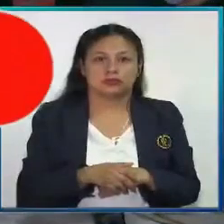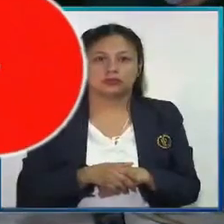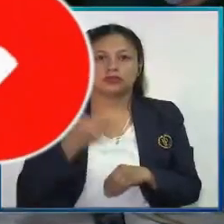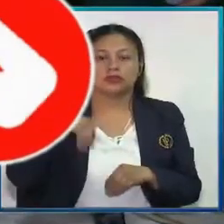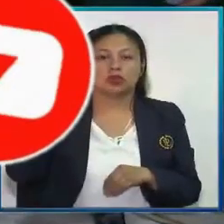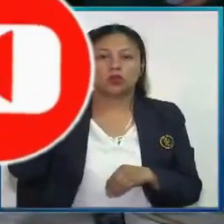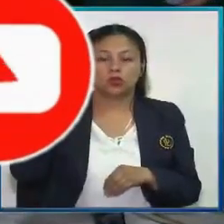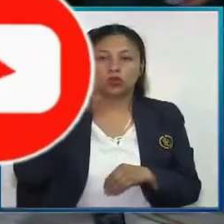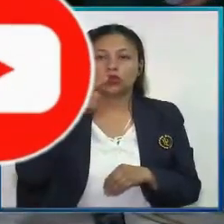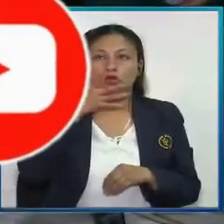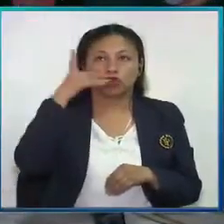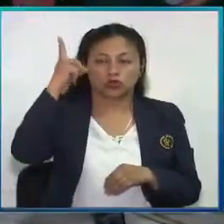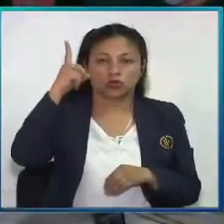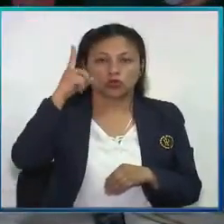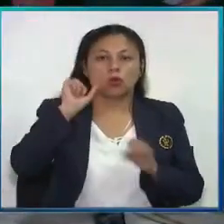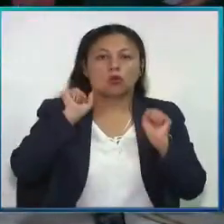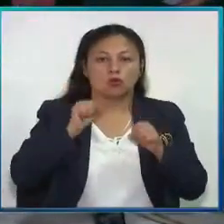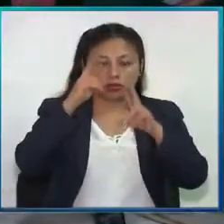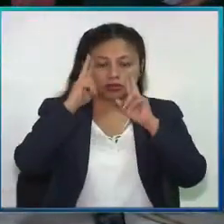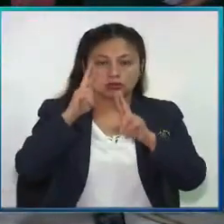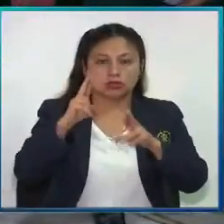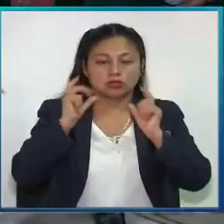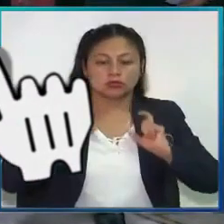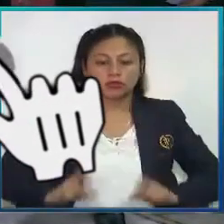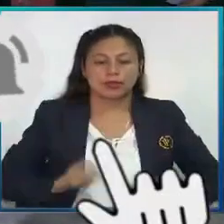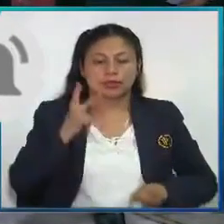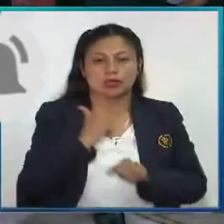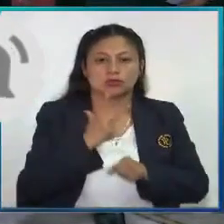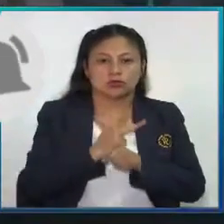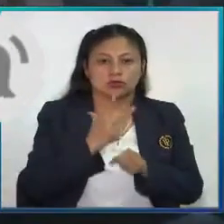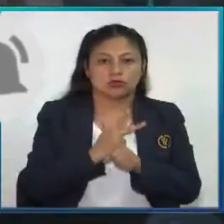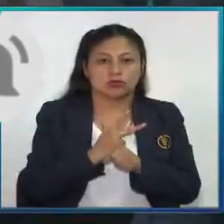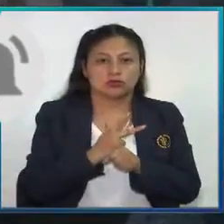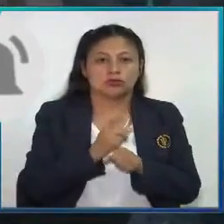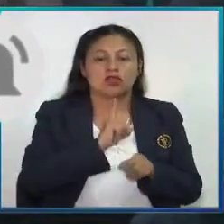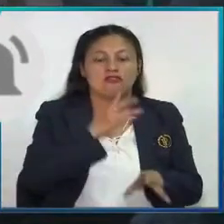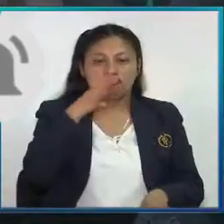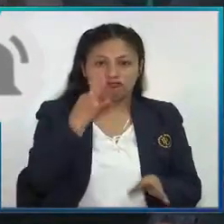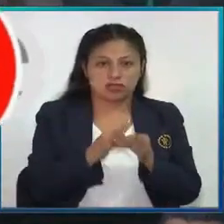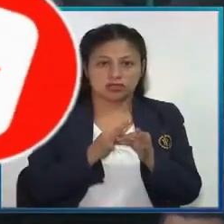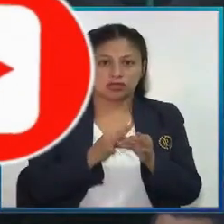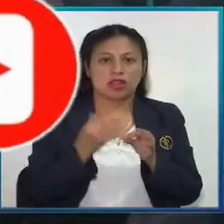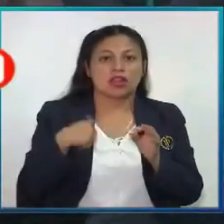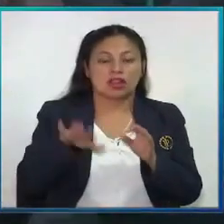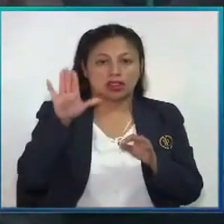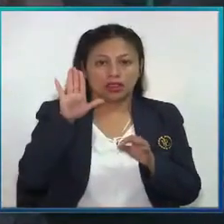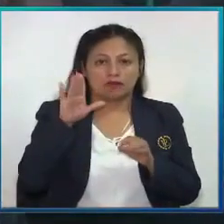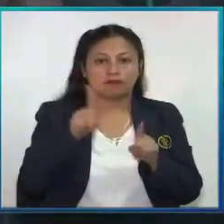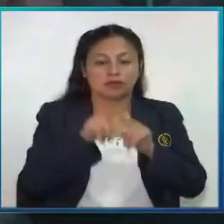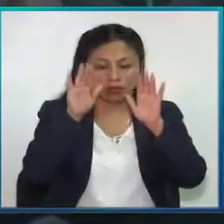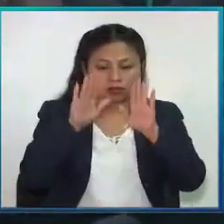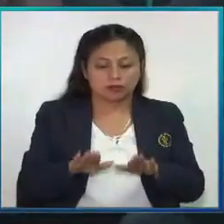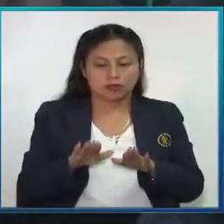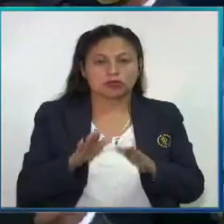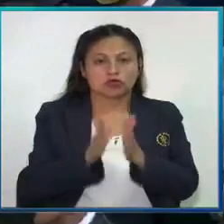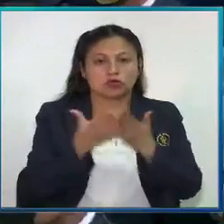Juran ante Dios y por su honor de ciudadanos guatemaltecos ser fieles, leales y obedientes